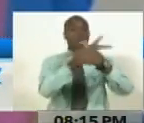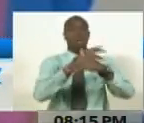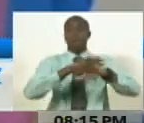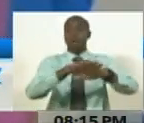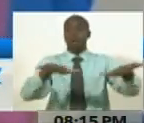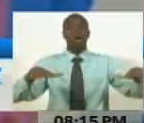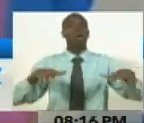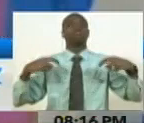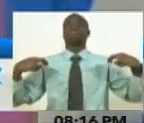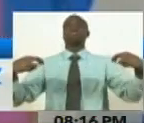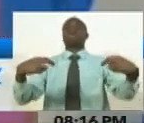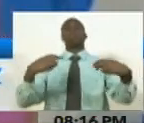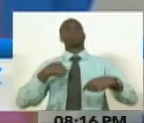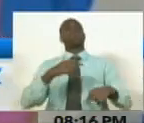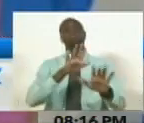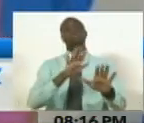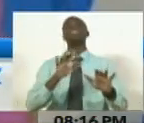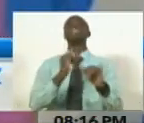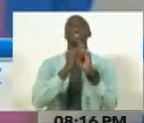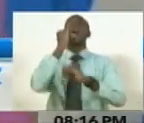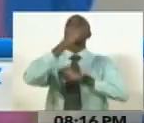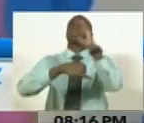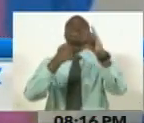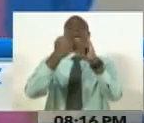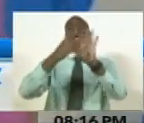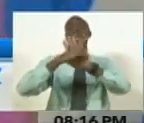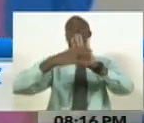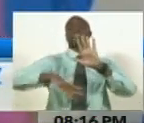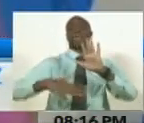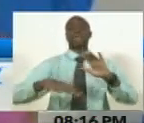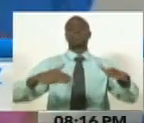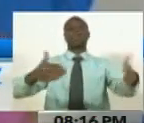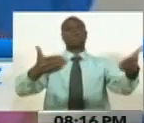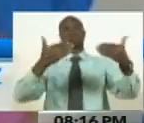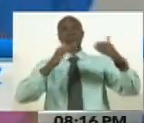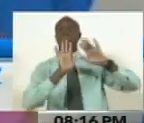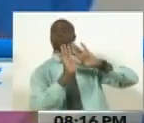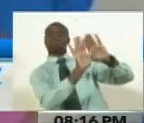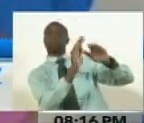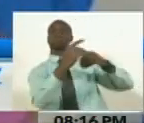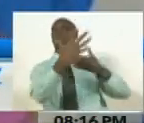acatamos y atendemos el derecho internacional. La voluntad de unos perturbados